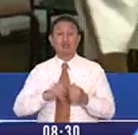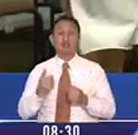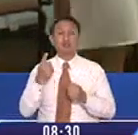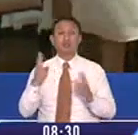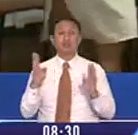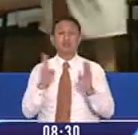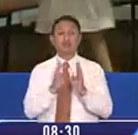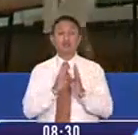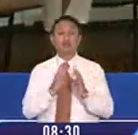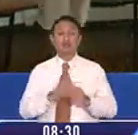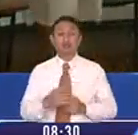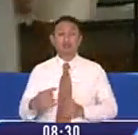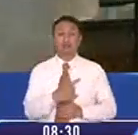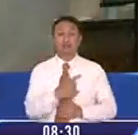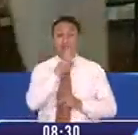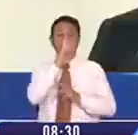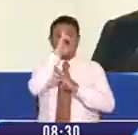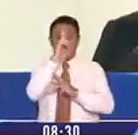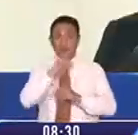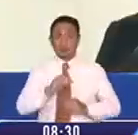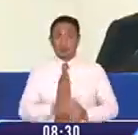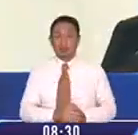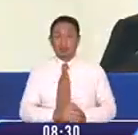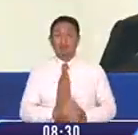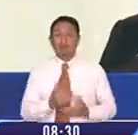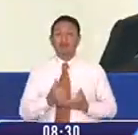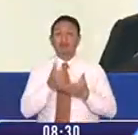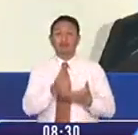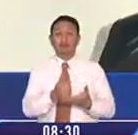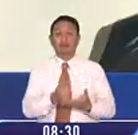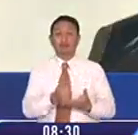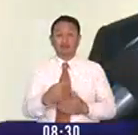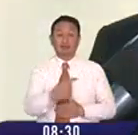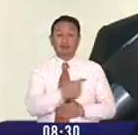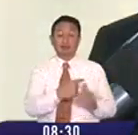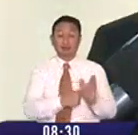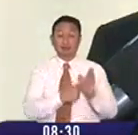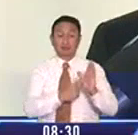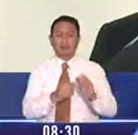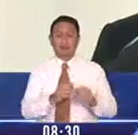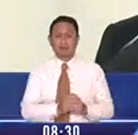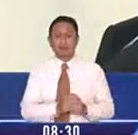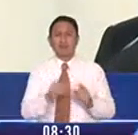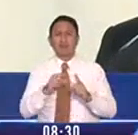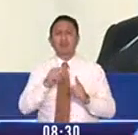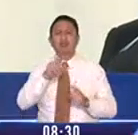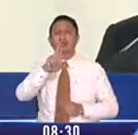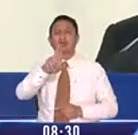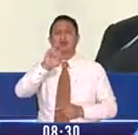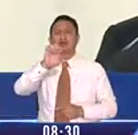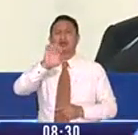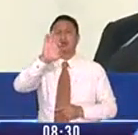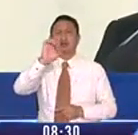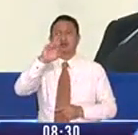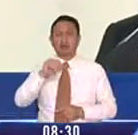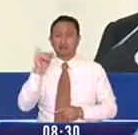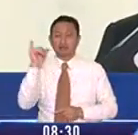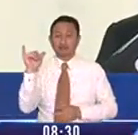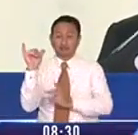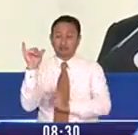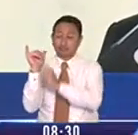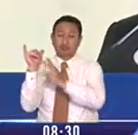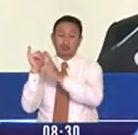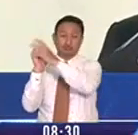encuentro de Huellas de Honor Retoñar. Esto va a permitir visibilizar. ¿Por qué retoñar? Porque si te quitan el útero, te quitan los